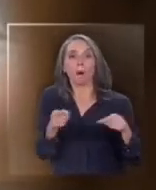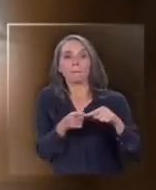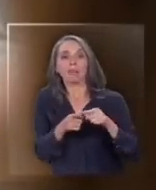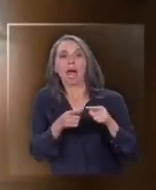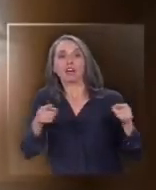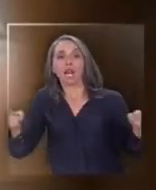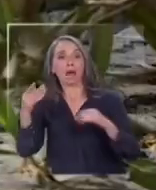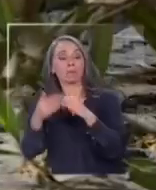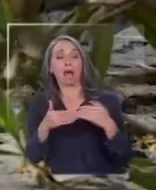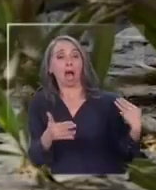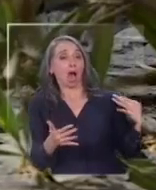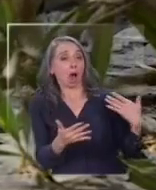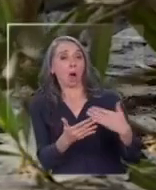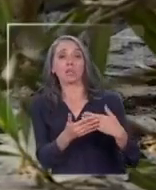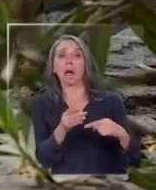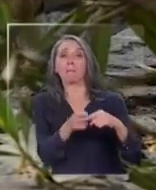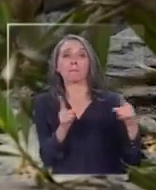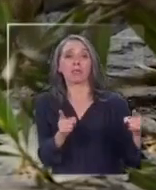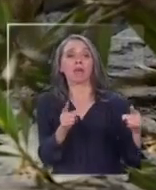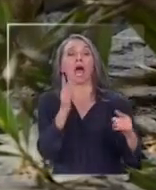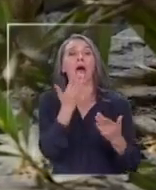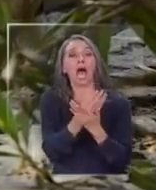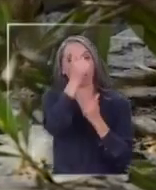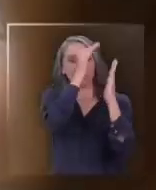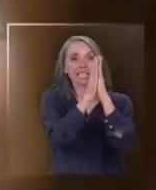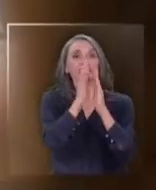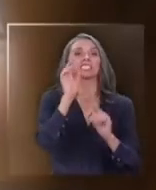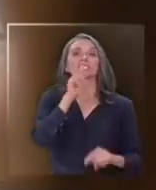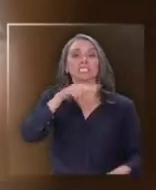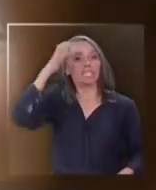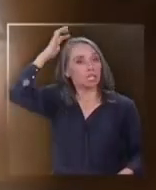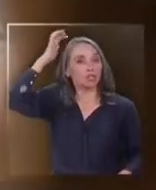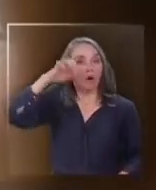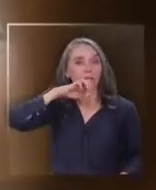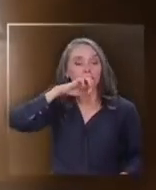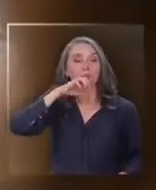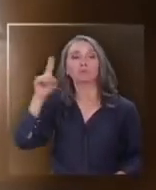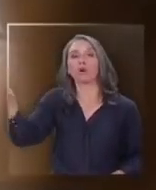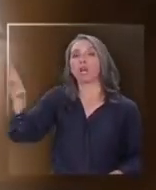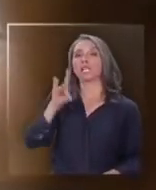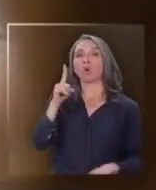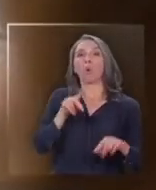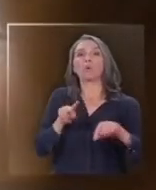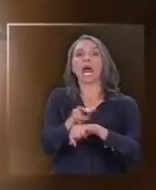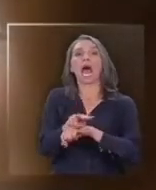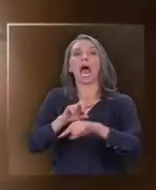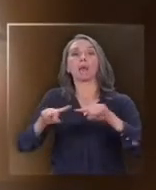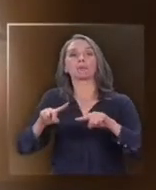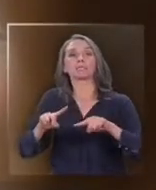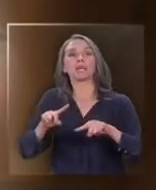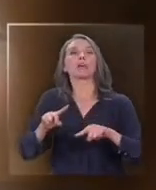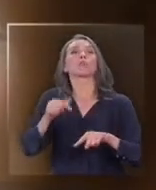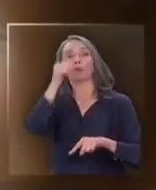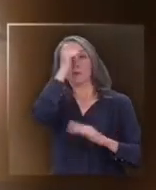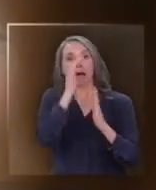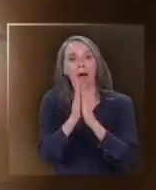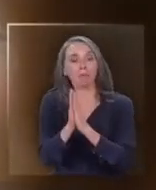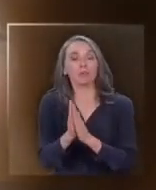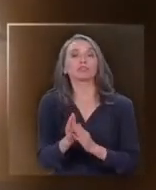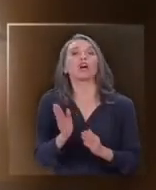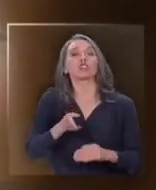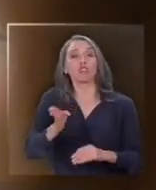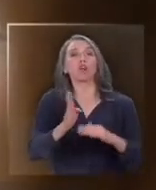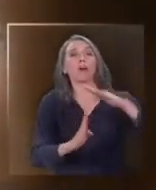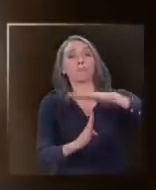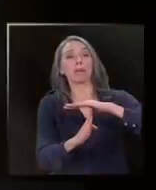alcanzamos a llegar al mediano. Todavía hay diócesis sin obispo, con el ministerio apostólico, todavía hay situaciones pendientes de abuso,